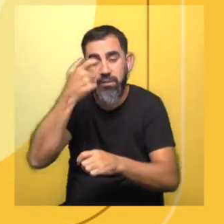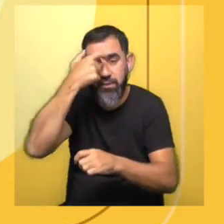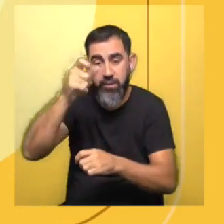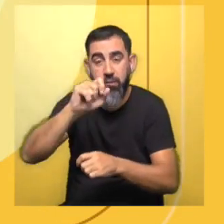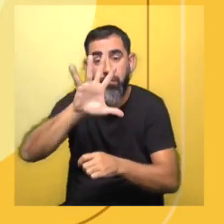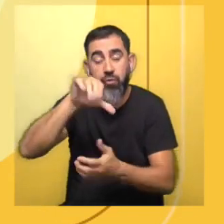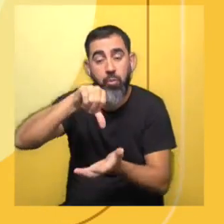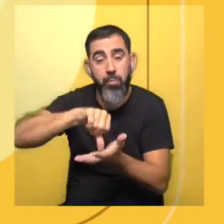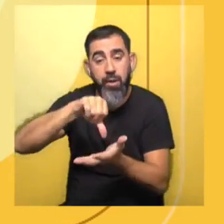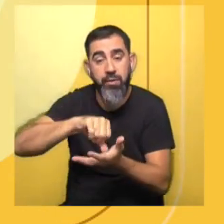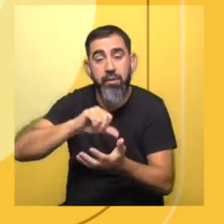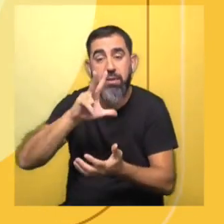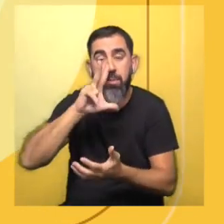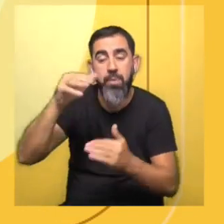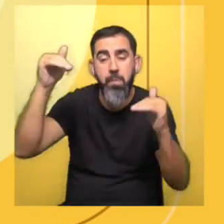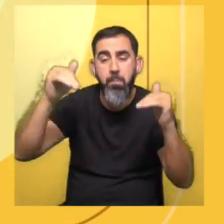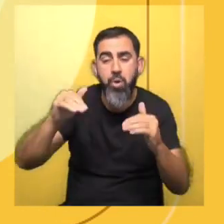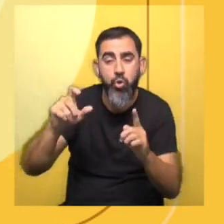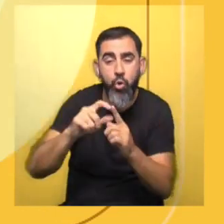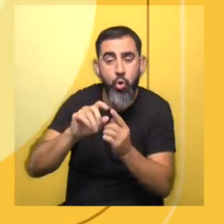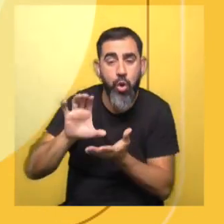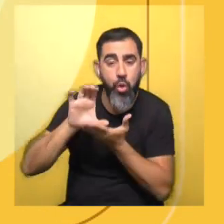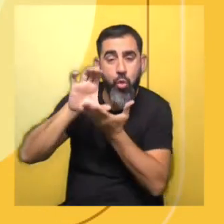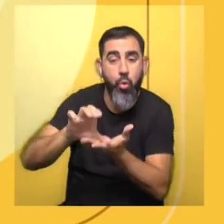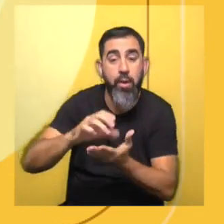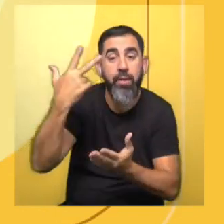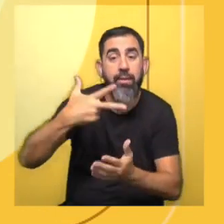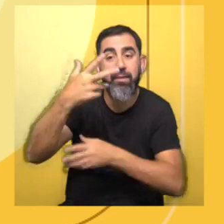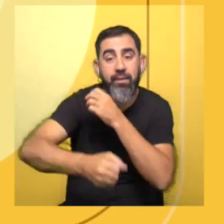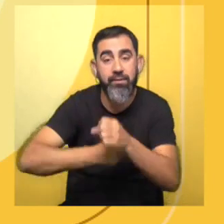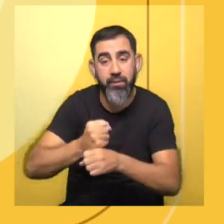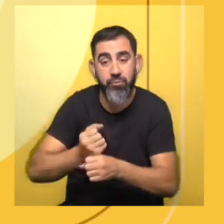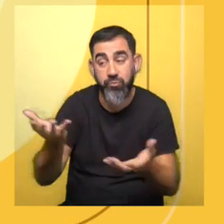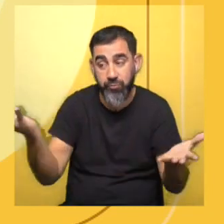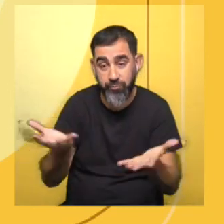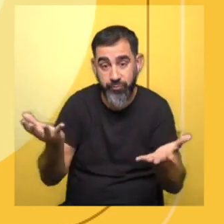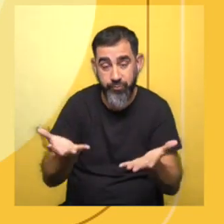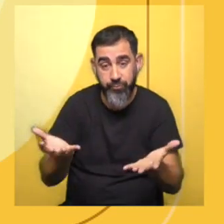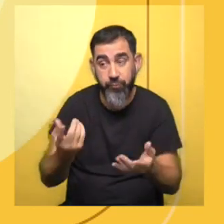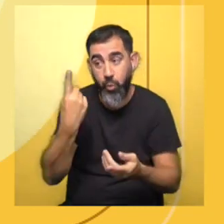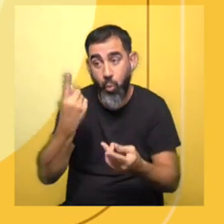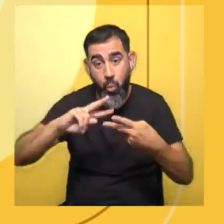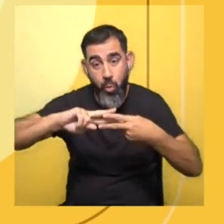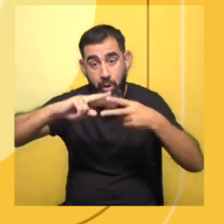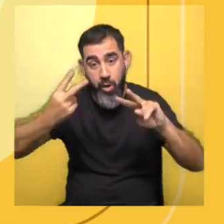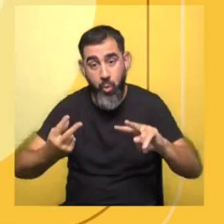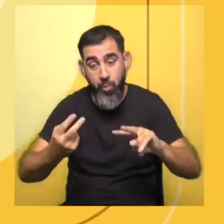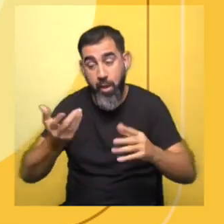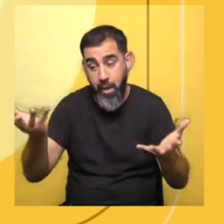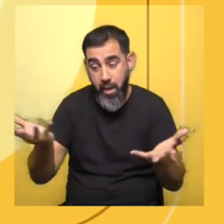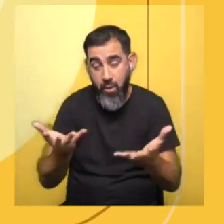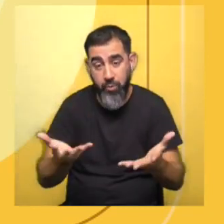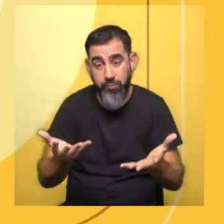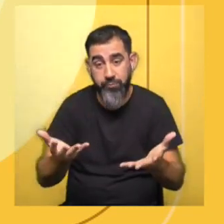5 países, 3.000 millones de dólares y 13 años. Hoy, para hacer un genoma, o